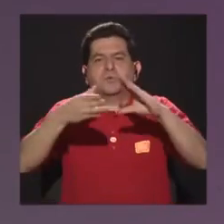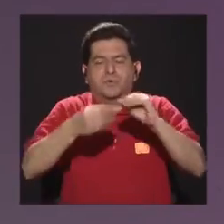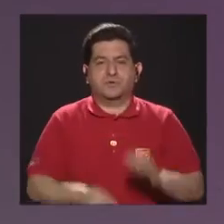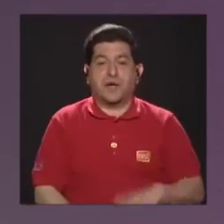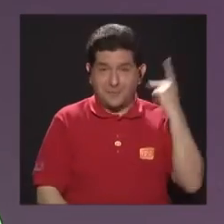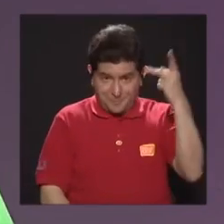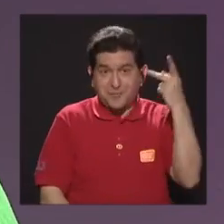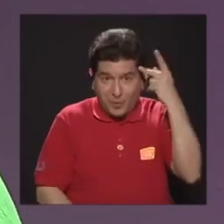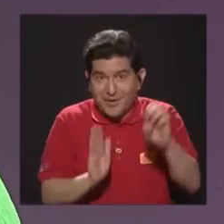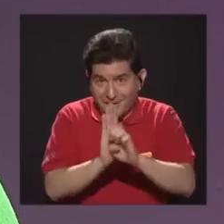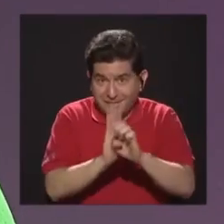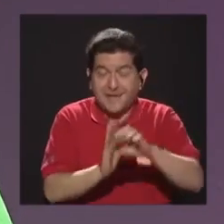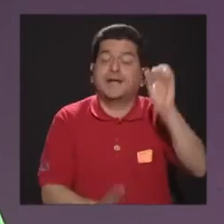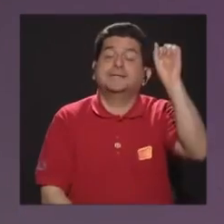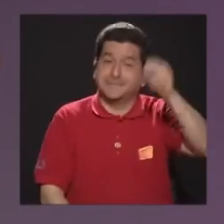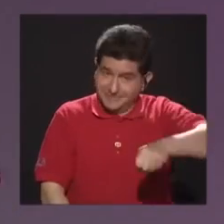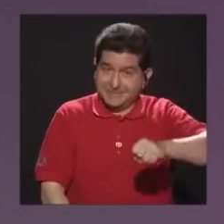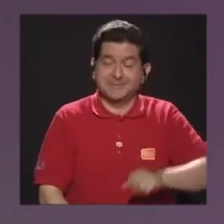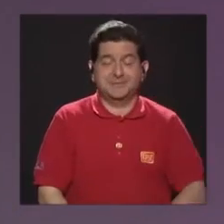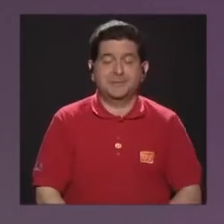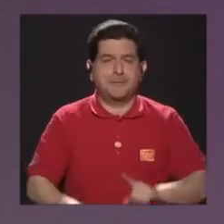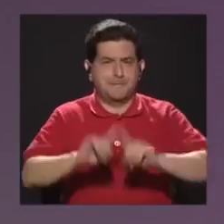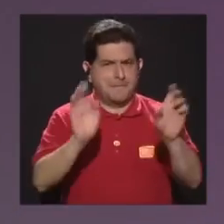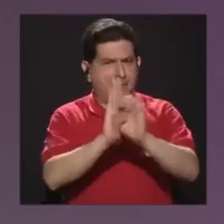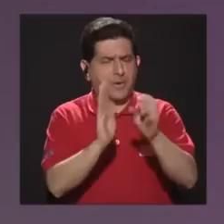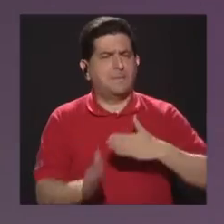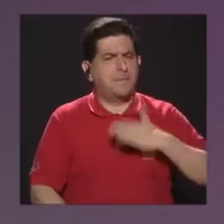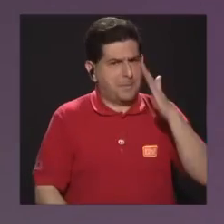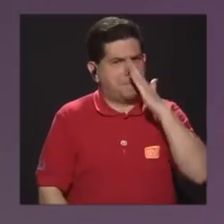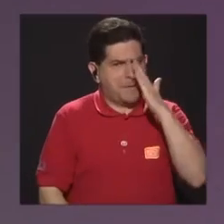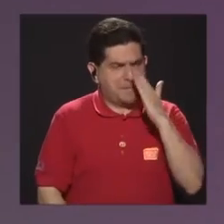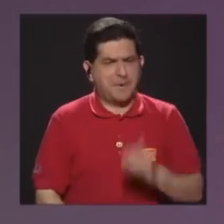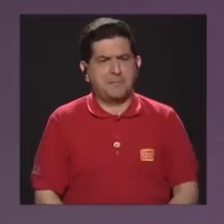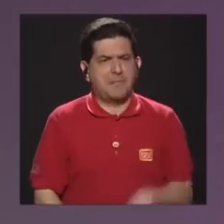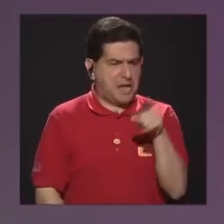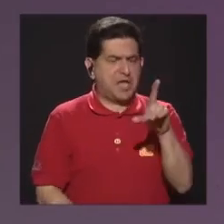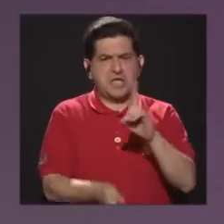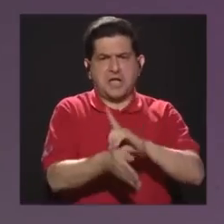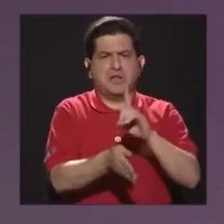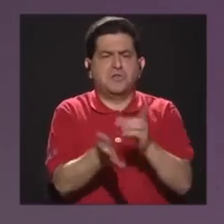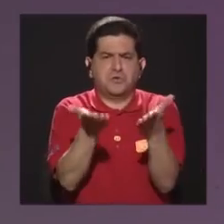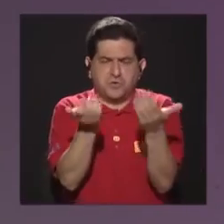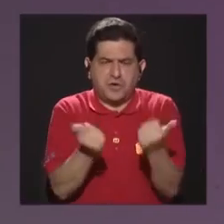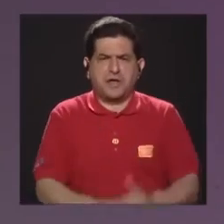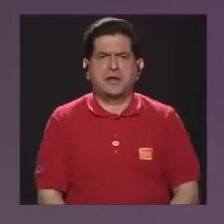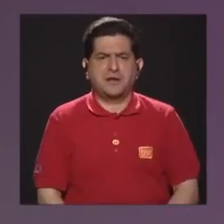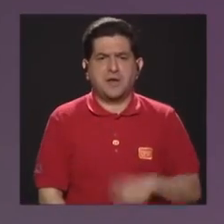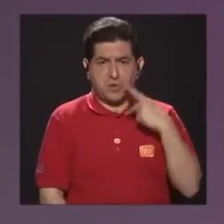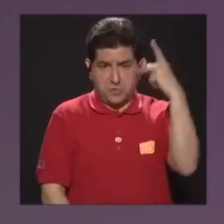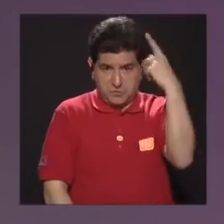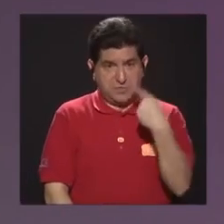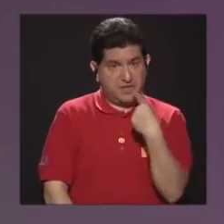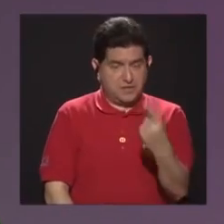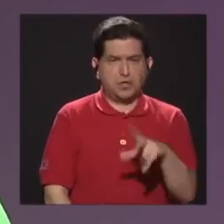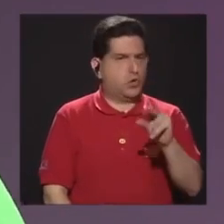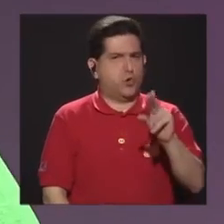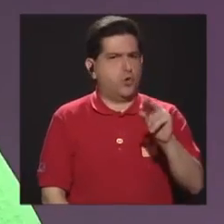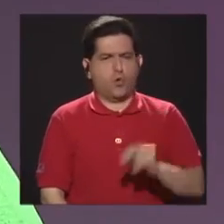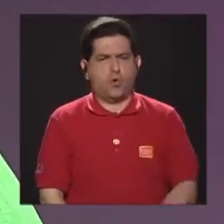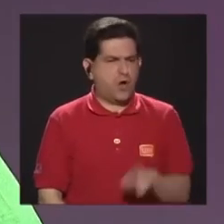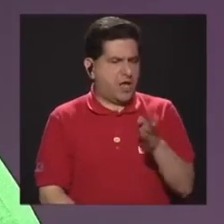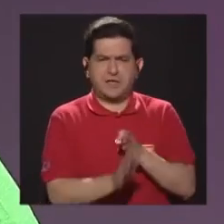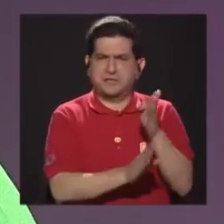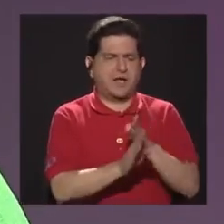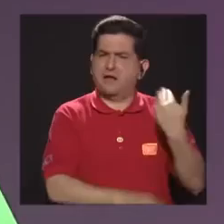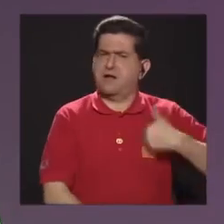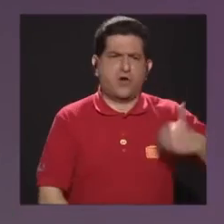Como la política, pero sí, por ejemplo, cuando mi mamá quiso ser doctora, los papás le dijeron, no, no, eso es una carrera